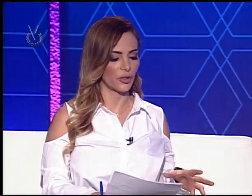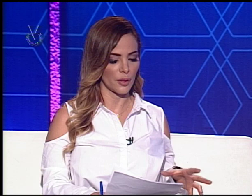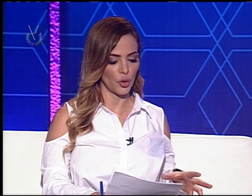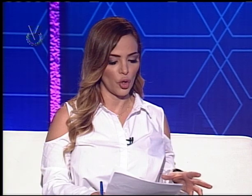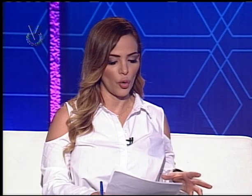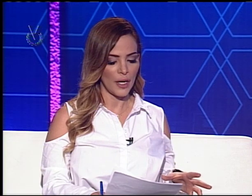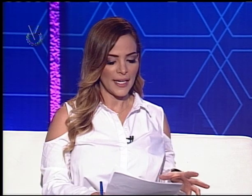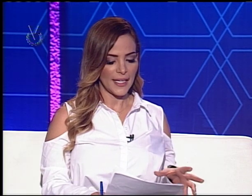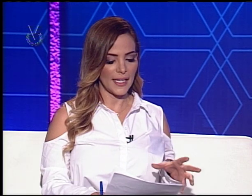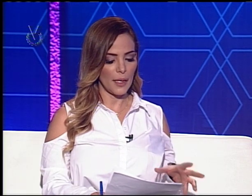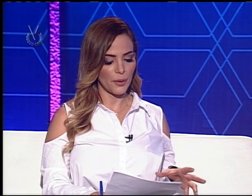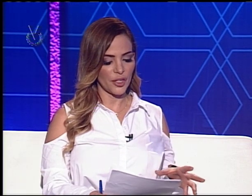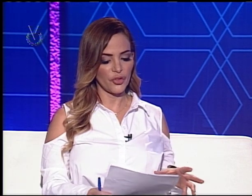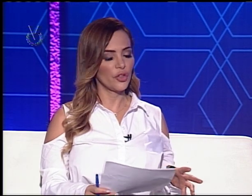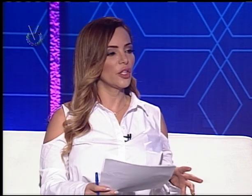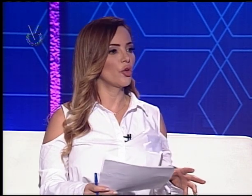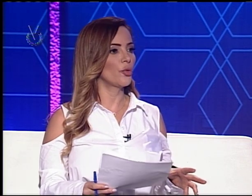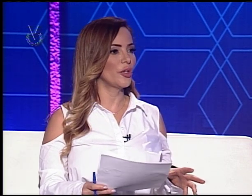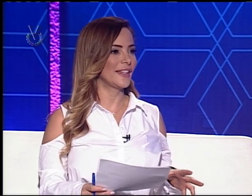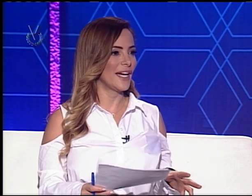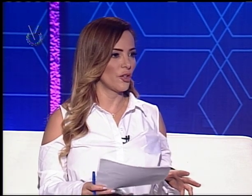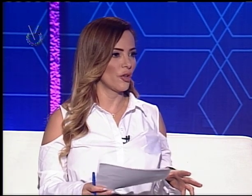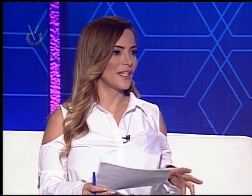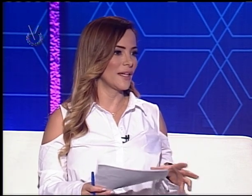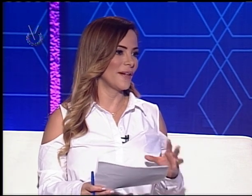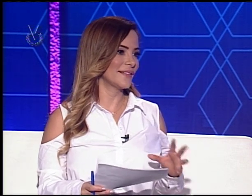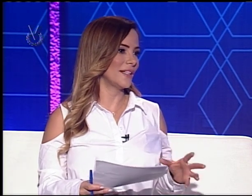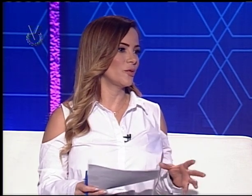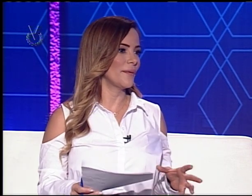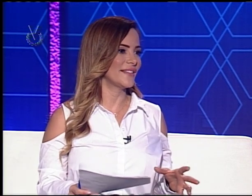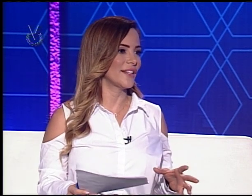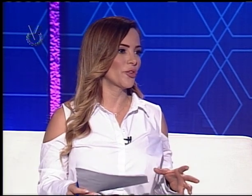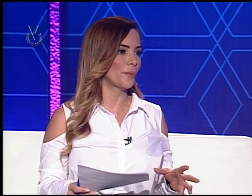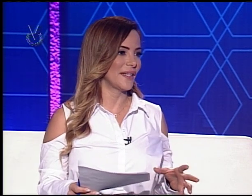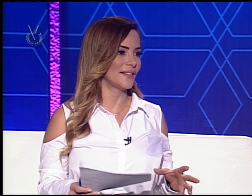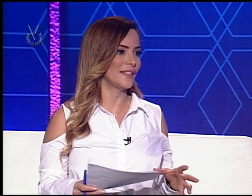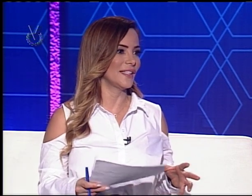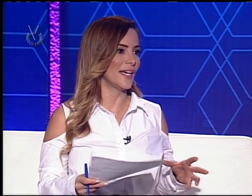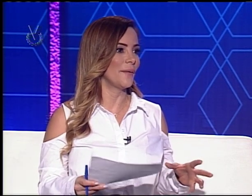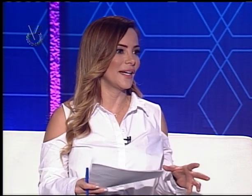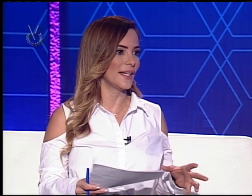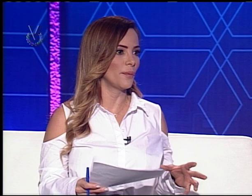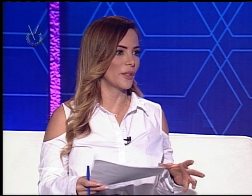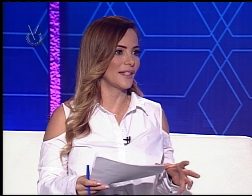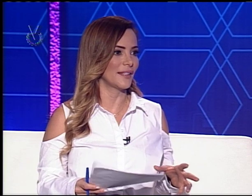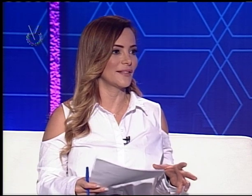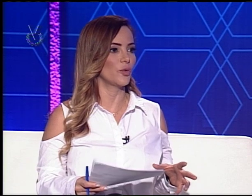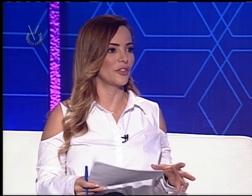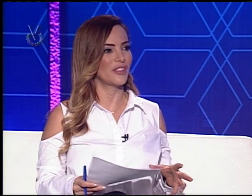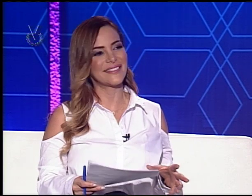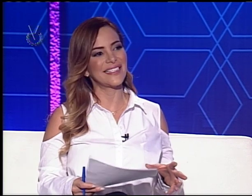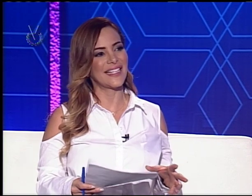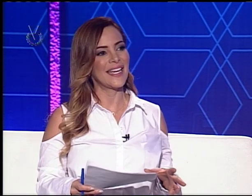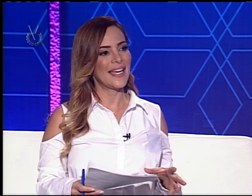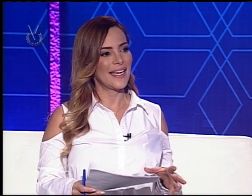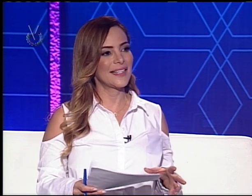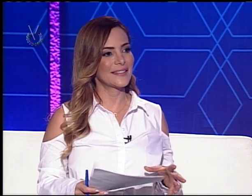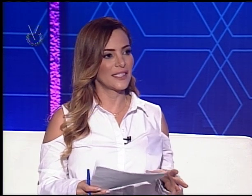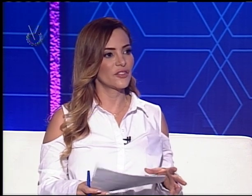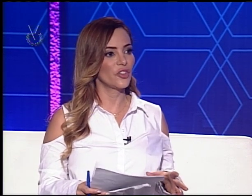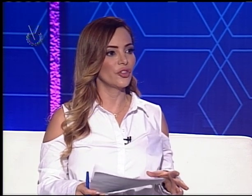el ministro Ramón Lobo, era la protección del cono monetario y que iban a hacer algunas visitas sorpresas a entidades bancarias porque están asegurando que